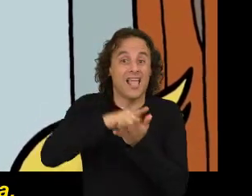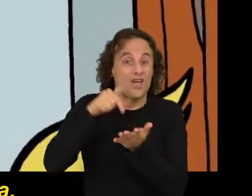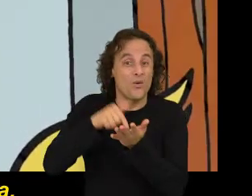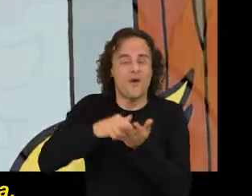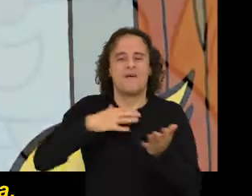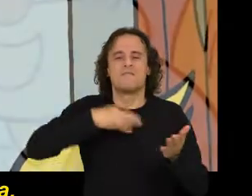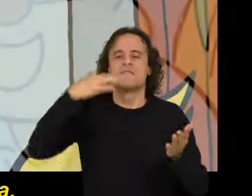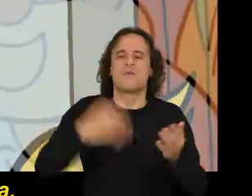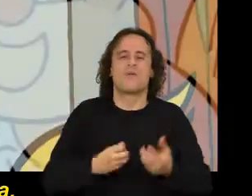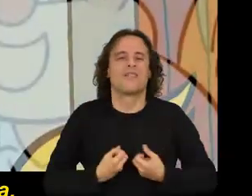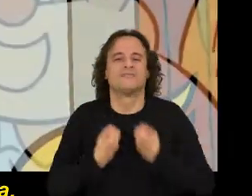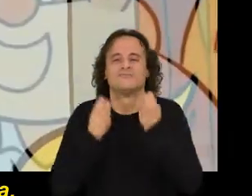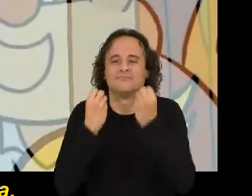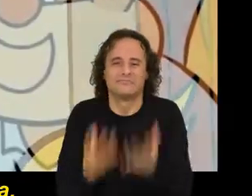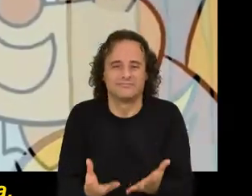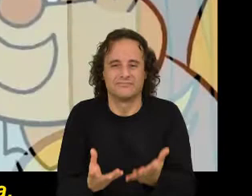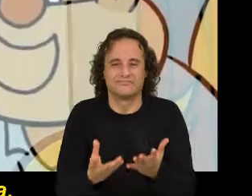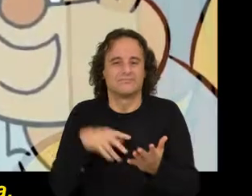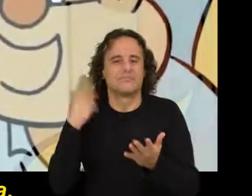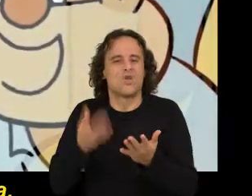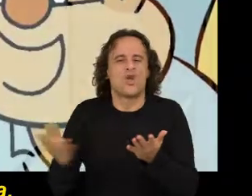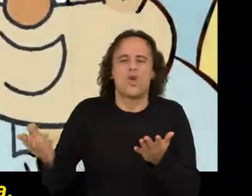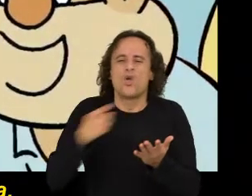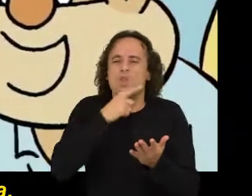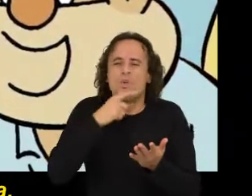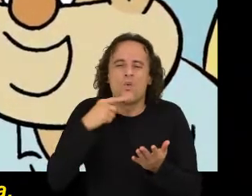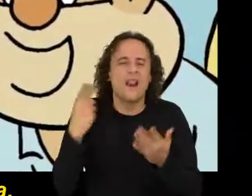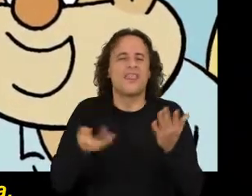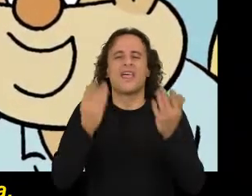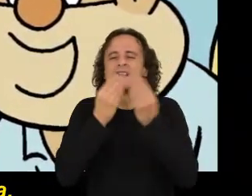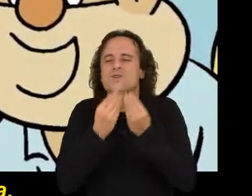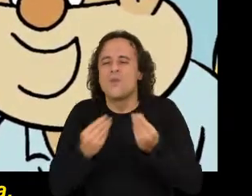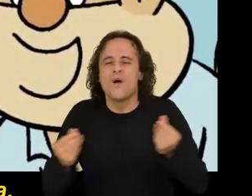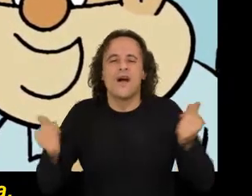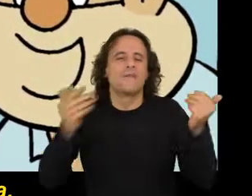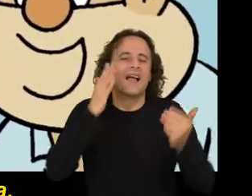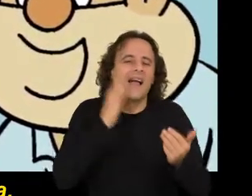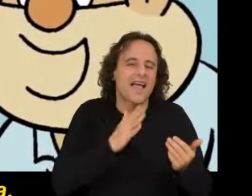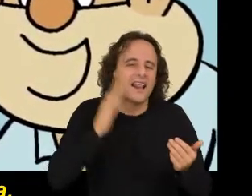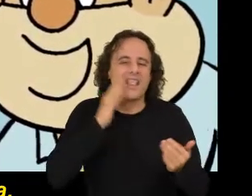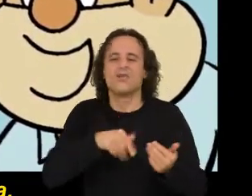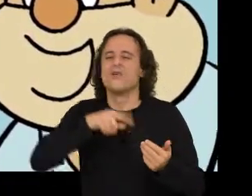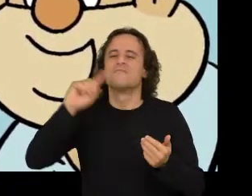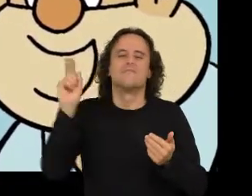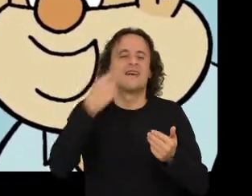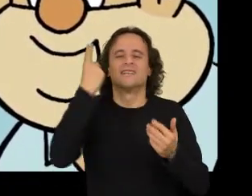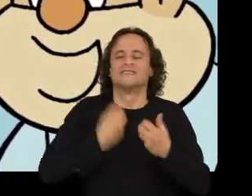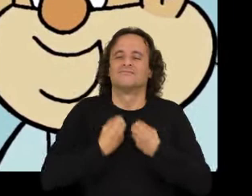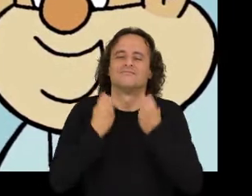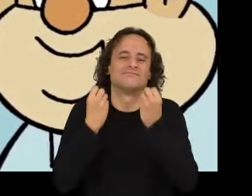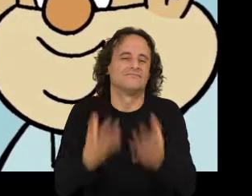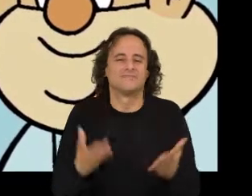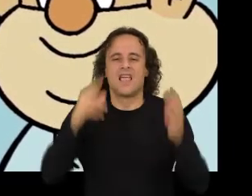puede expresarse con más dulzura, con más suavidad, con más cariño que ninguna otra, todos